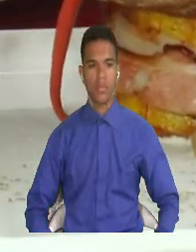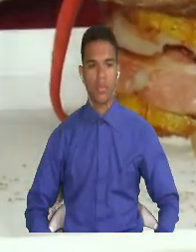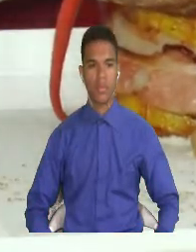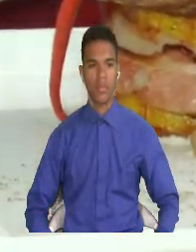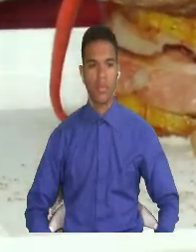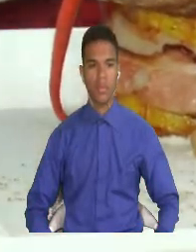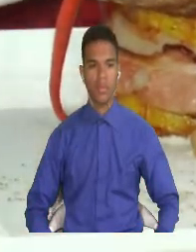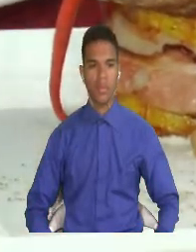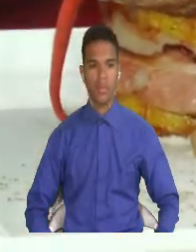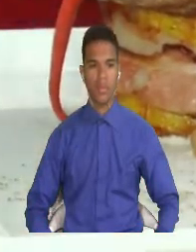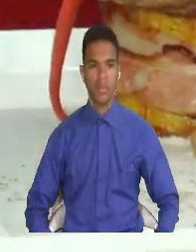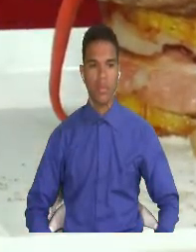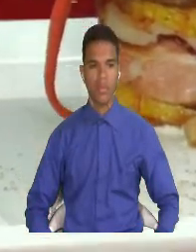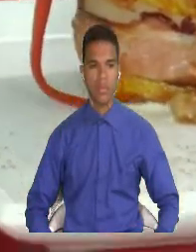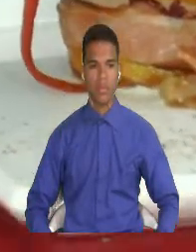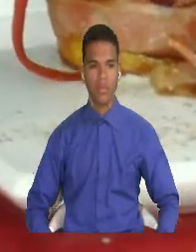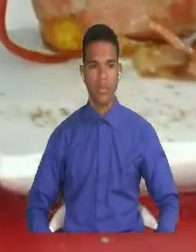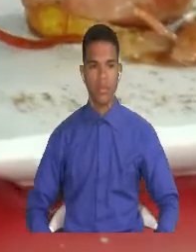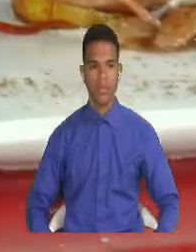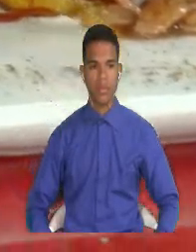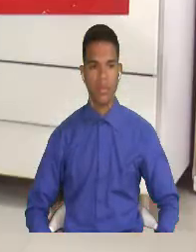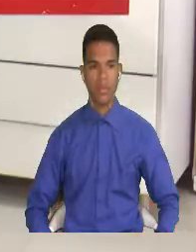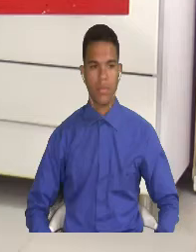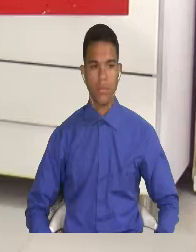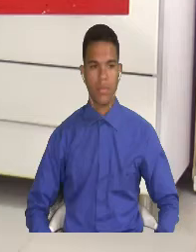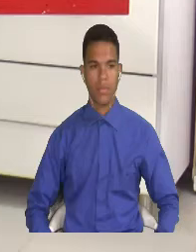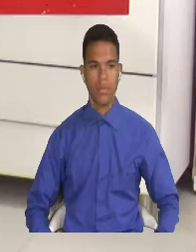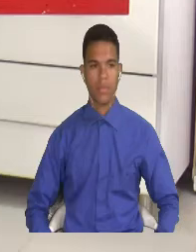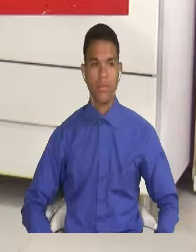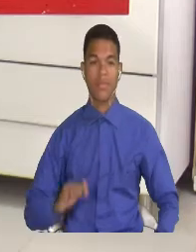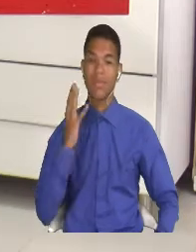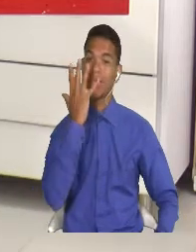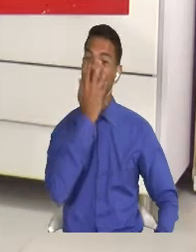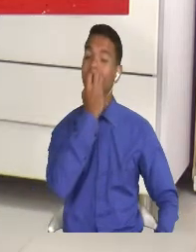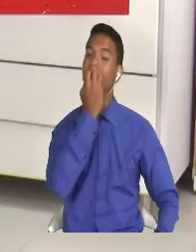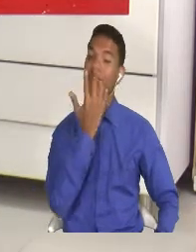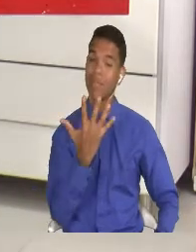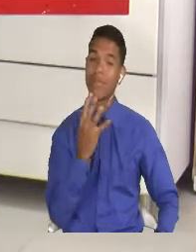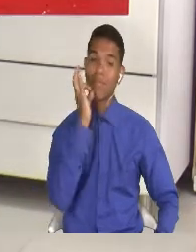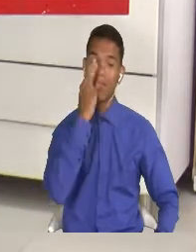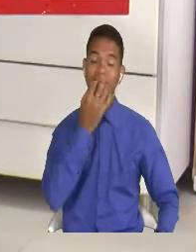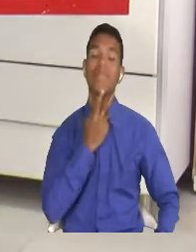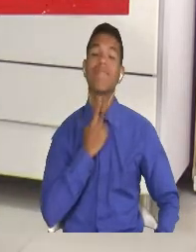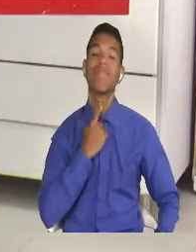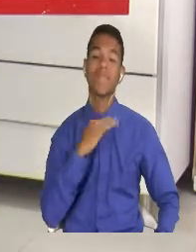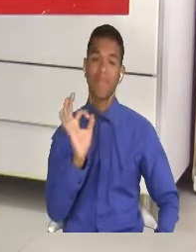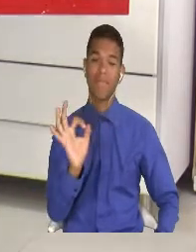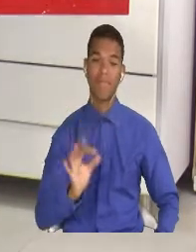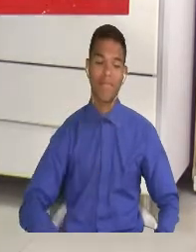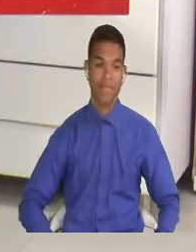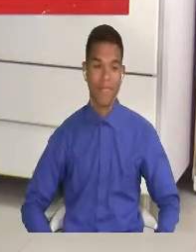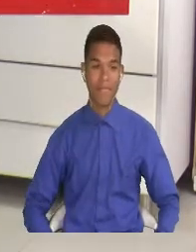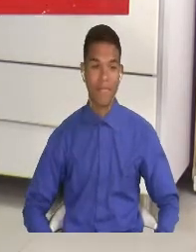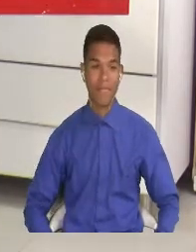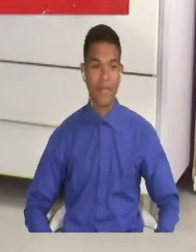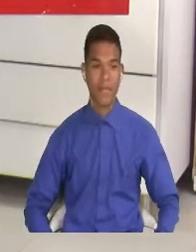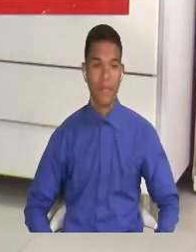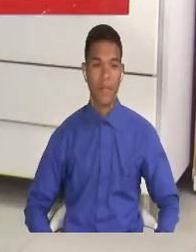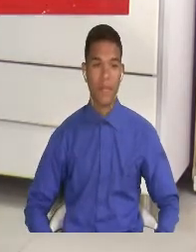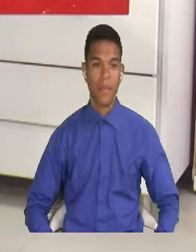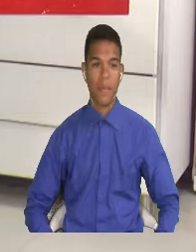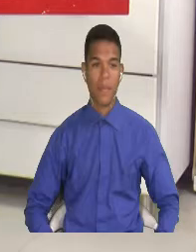Ajá. Ay, me encantó. Listo, Roche. Me quedó bello. Y aquí